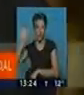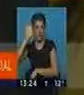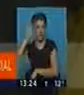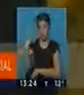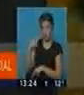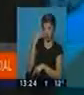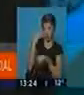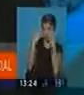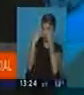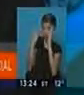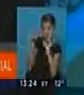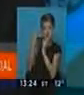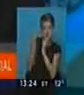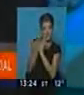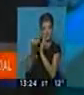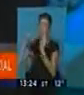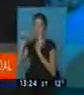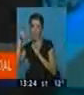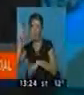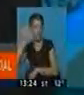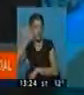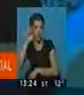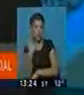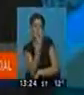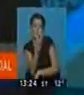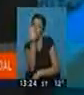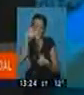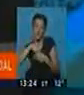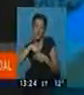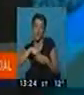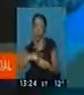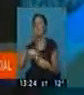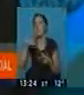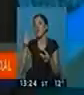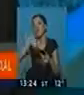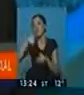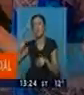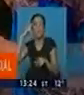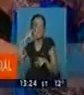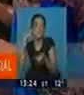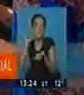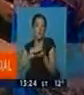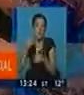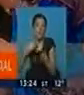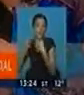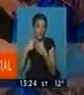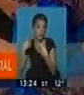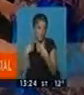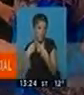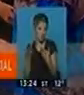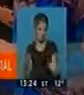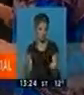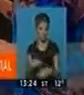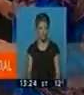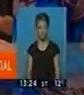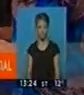Mercosur, pero para la Unión Europea es uno más dentro de 10 socios comerciales. Claro, el sexto creo que es. Sí, aquí aparece la